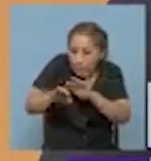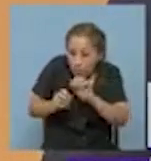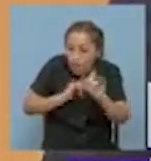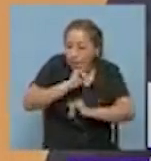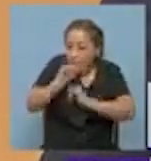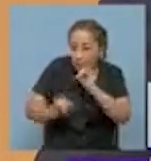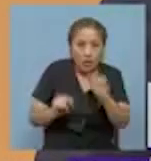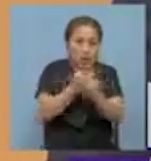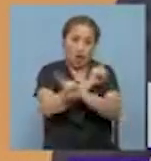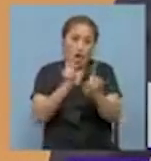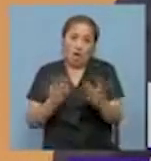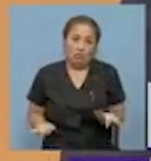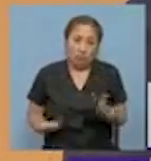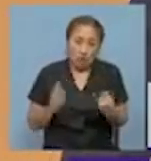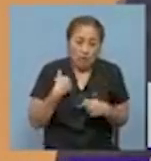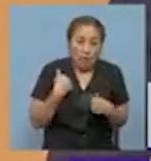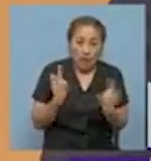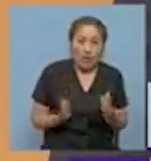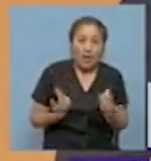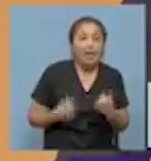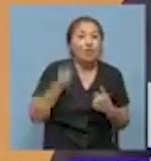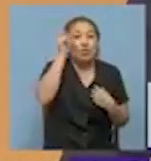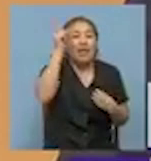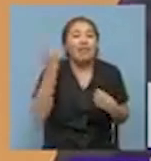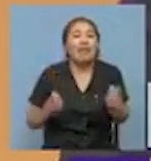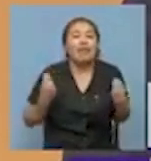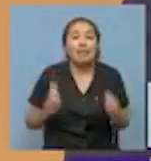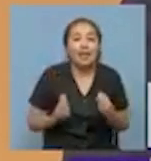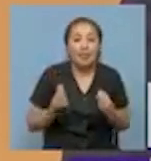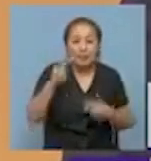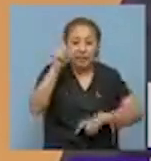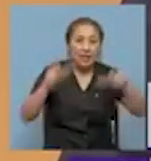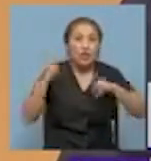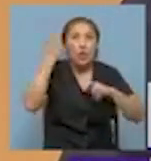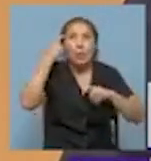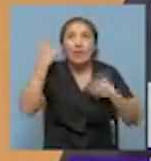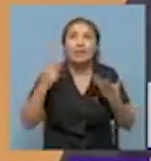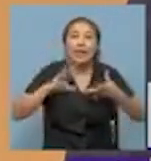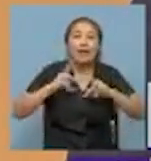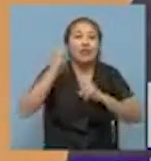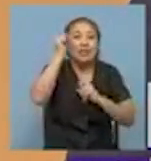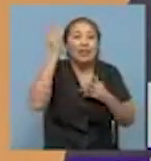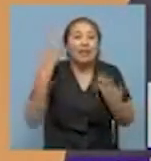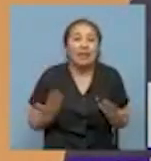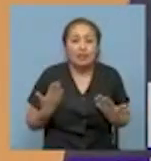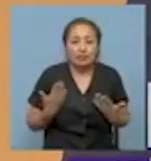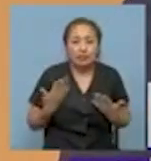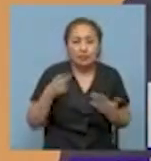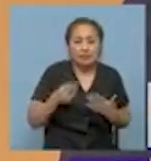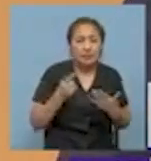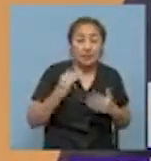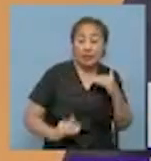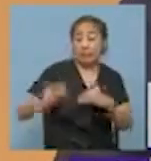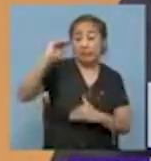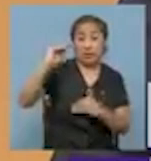nos oponemos porque es una ideología que creemos que daña la psicología del niño y daña los intereses superiores del niño que son crecer